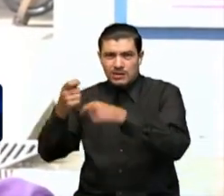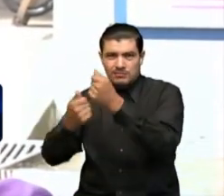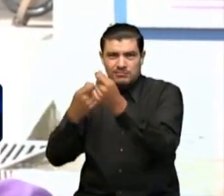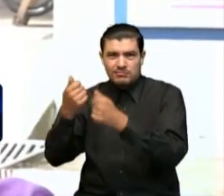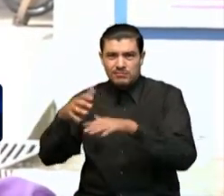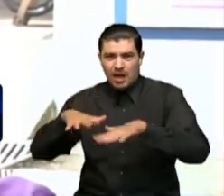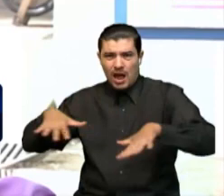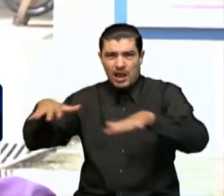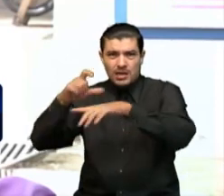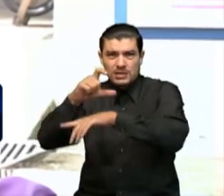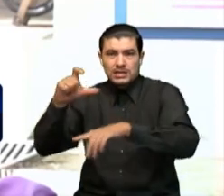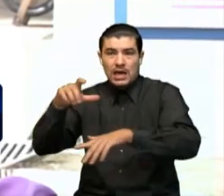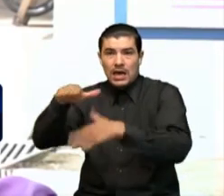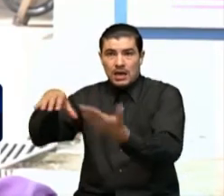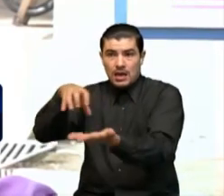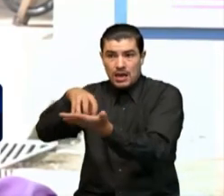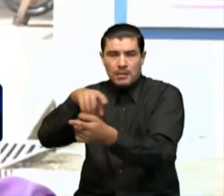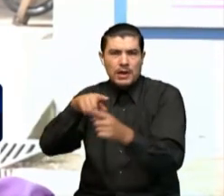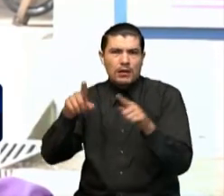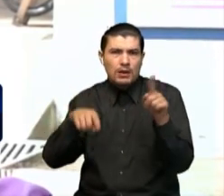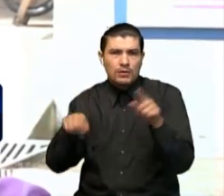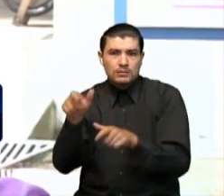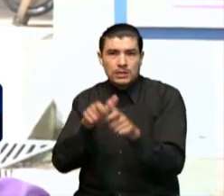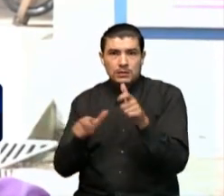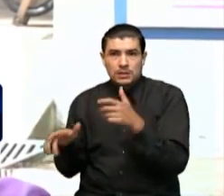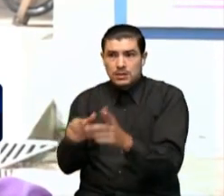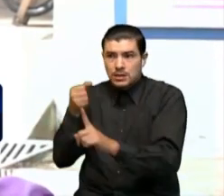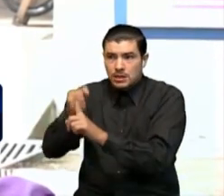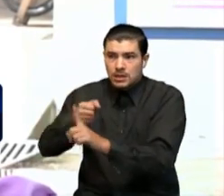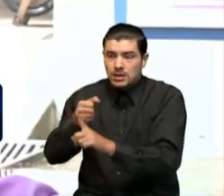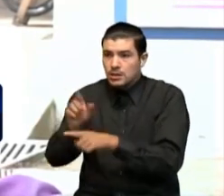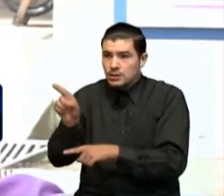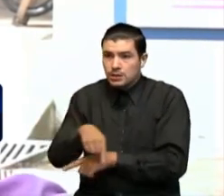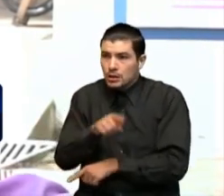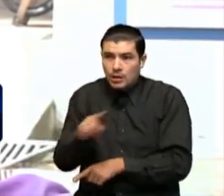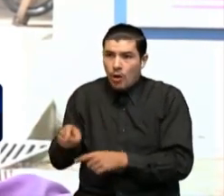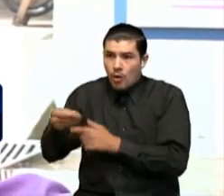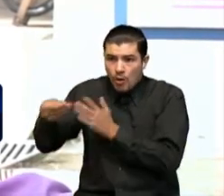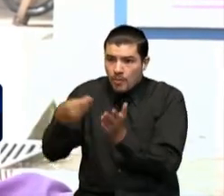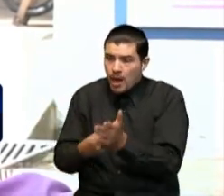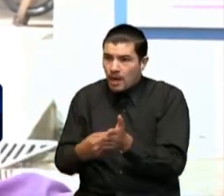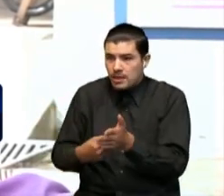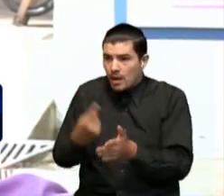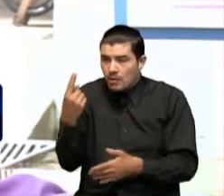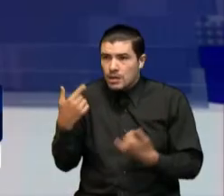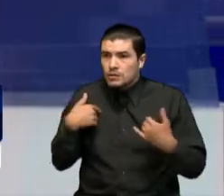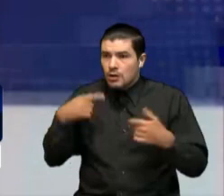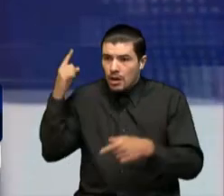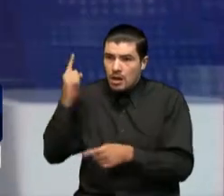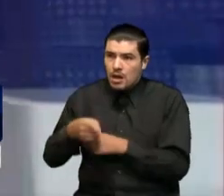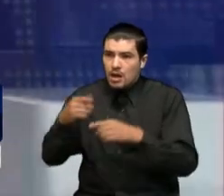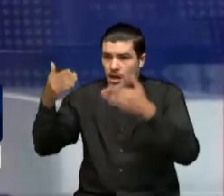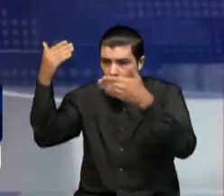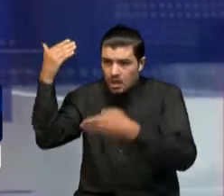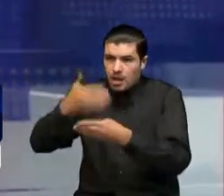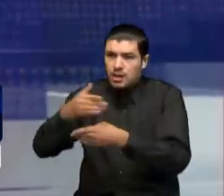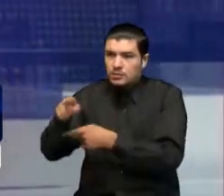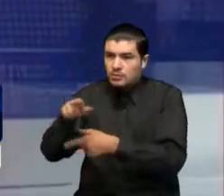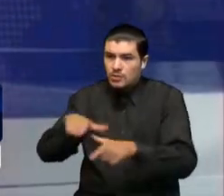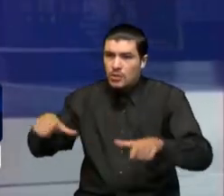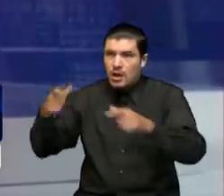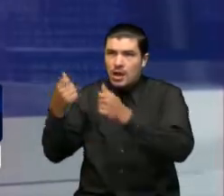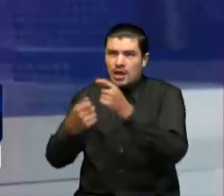pero hay personas inescrupulosas que están llegando a presionar que si no les pagan de una vez van a mandar ser al establecimiento bomberos de